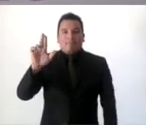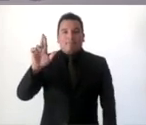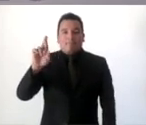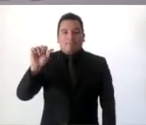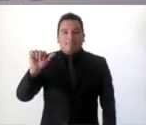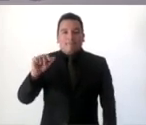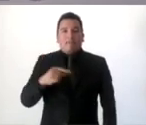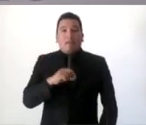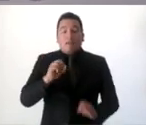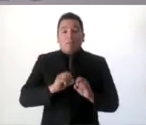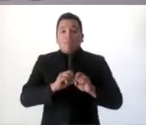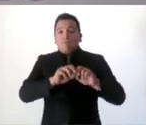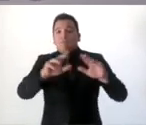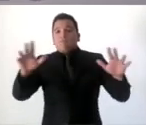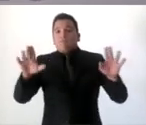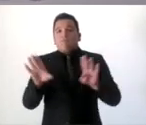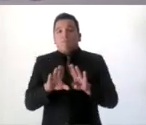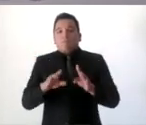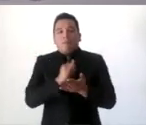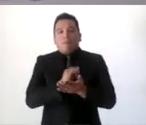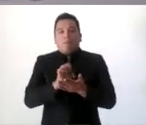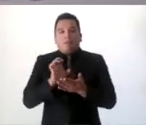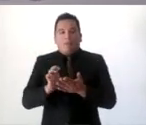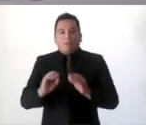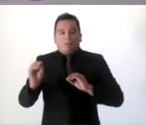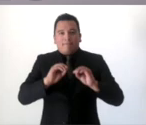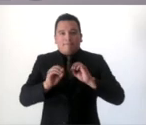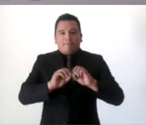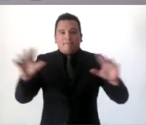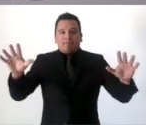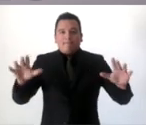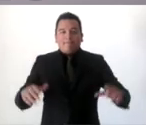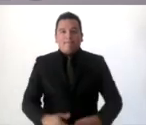emisión más de La Urna, llevado hasta ustedes